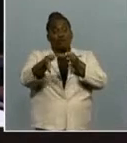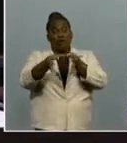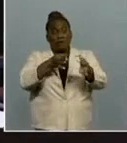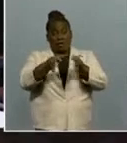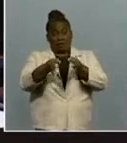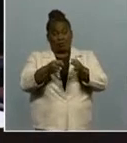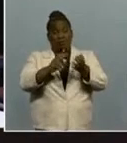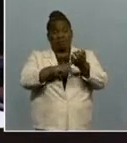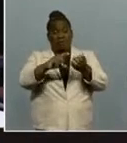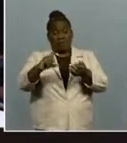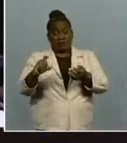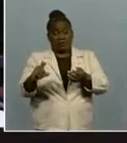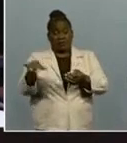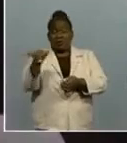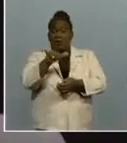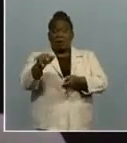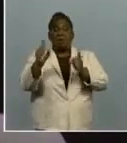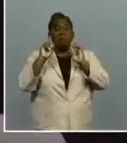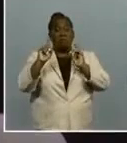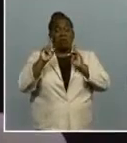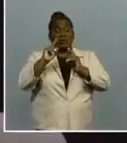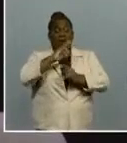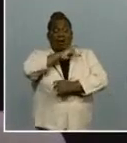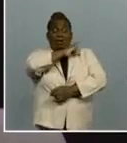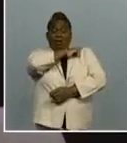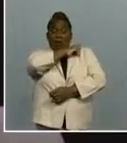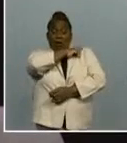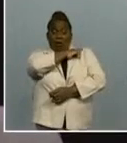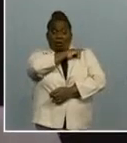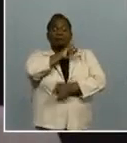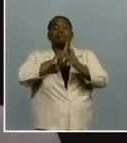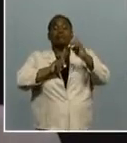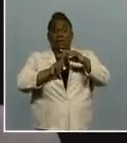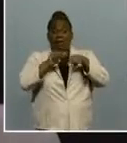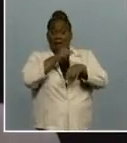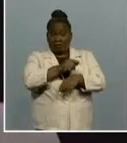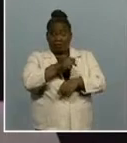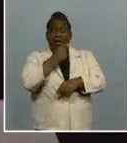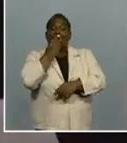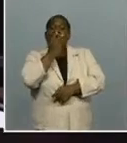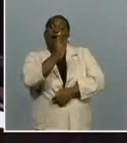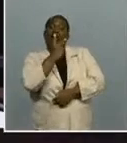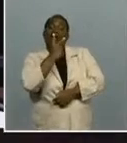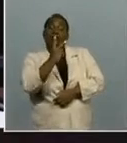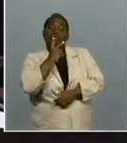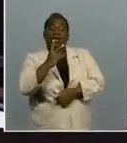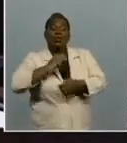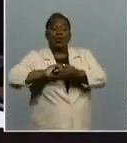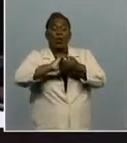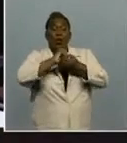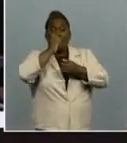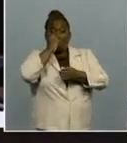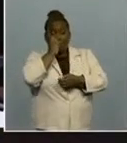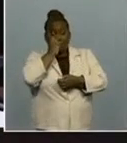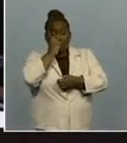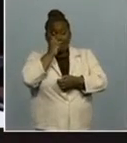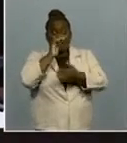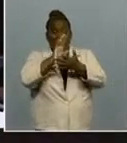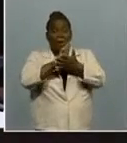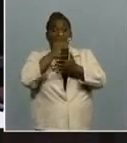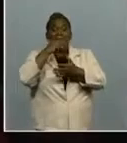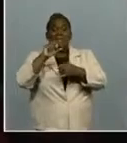organización así como la política de cuadro tarea que venía atendiendo ejemplarmente el compañero josé ramón machado